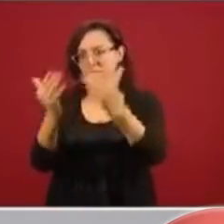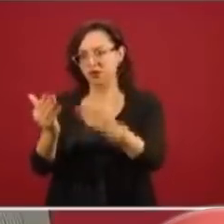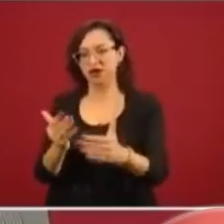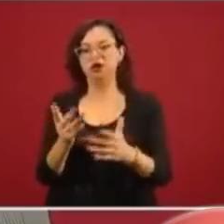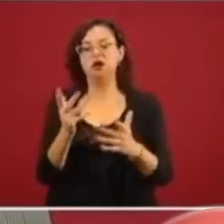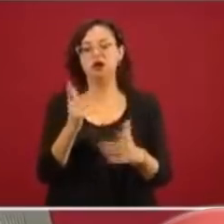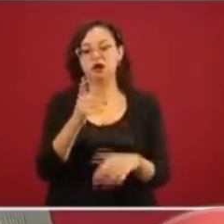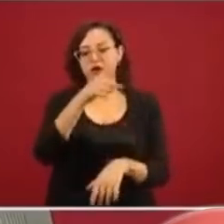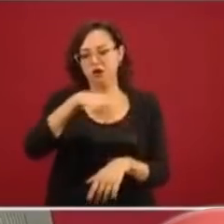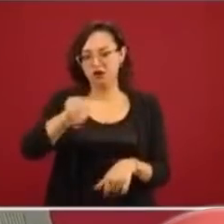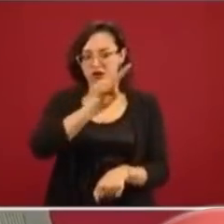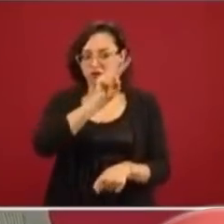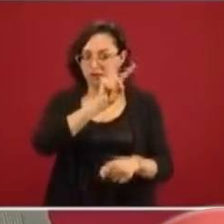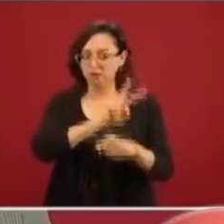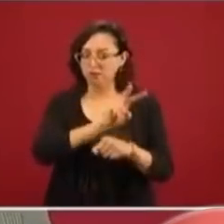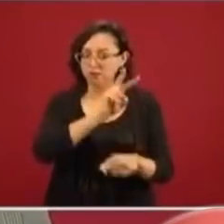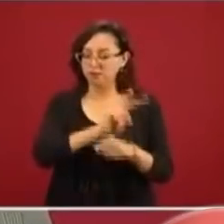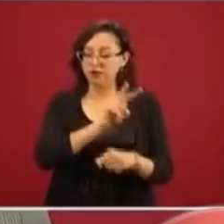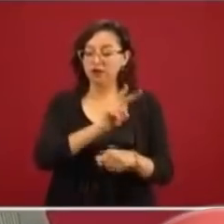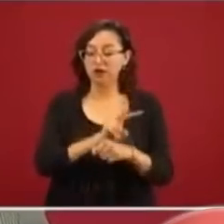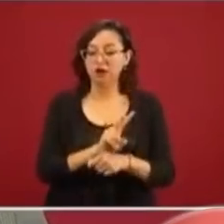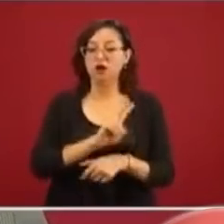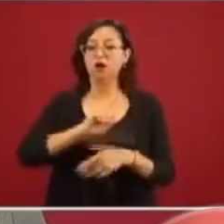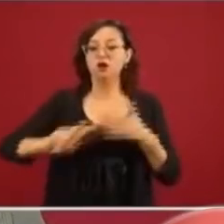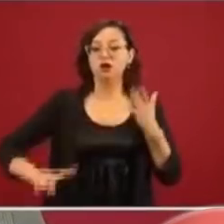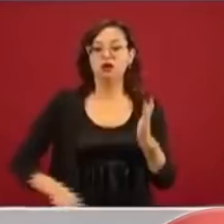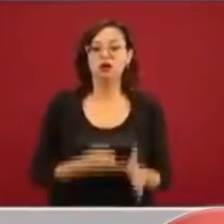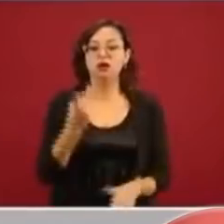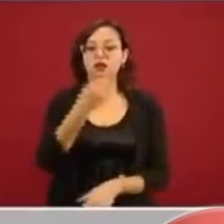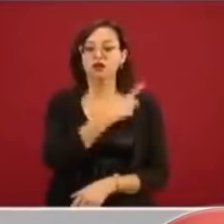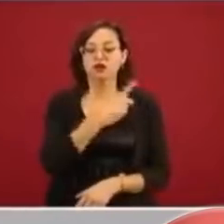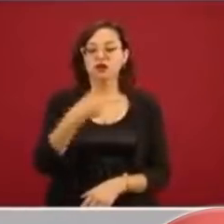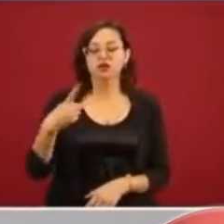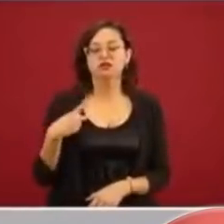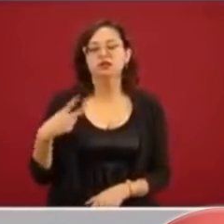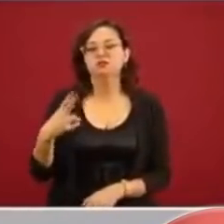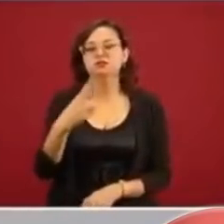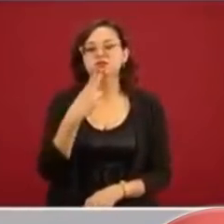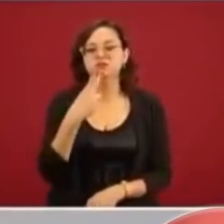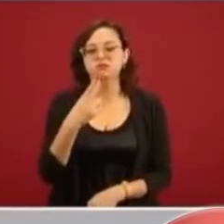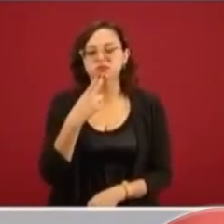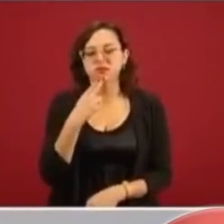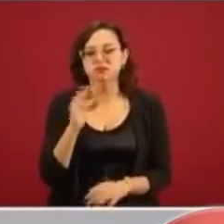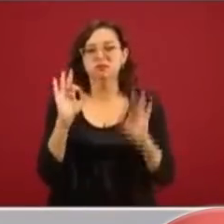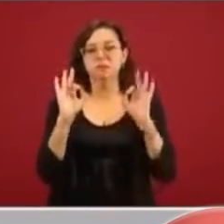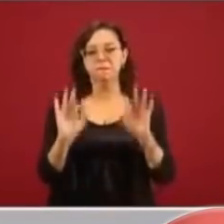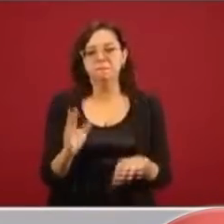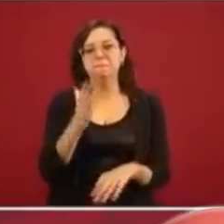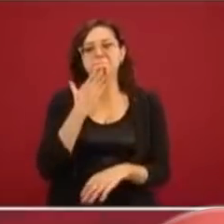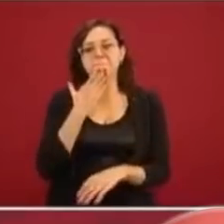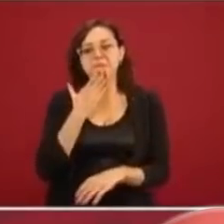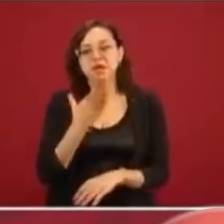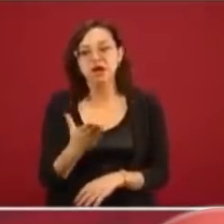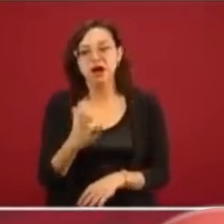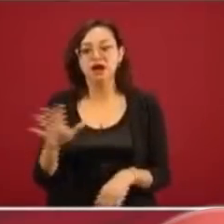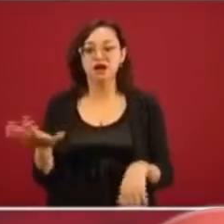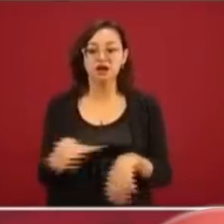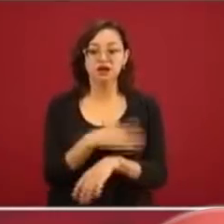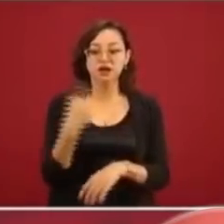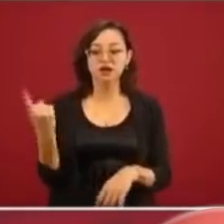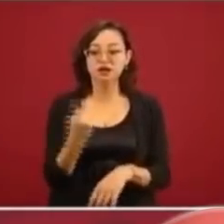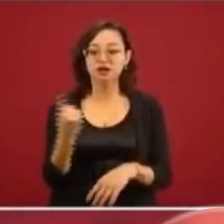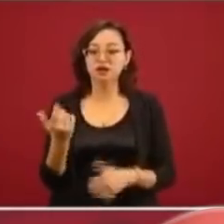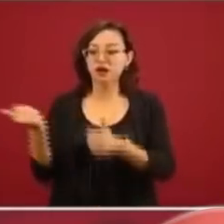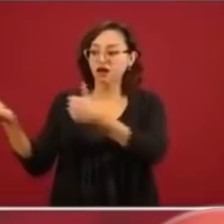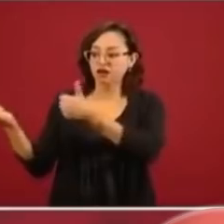y esa situación que, reitero, se deben usar bien. porque si después de esto la gente los utiliza,